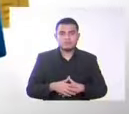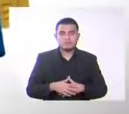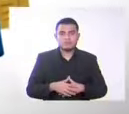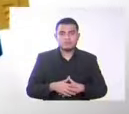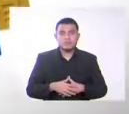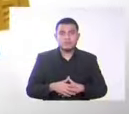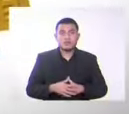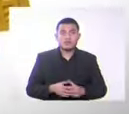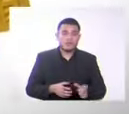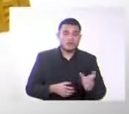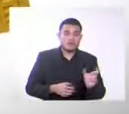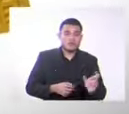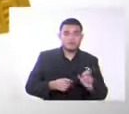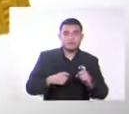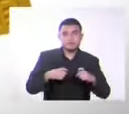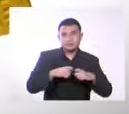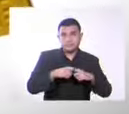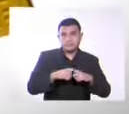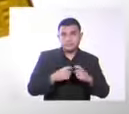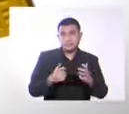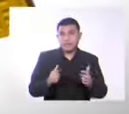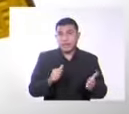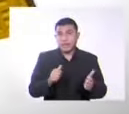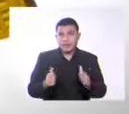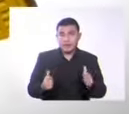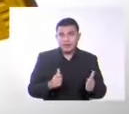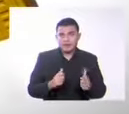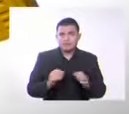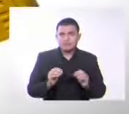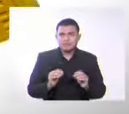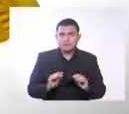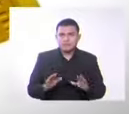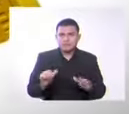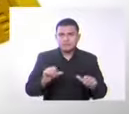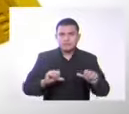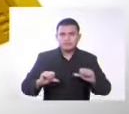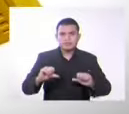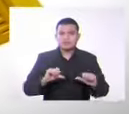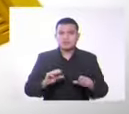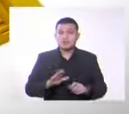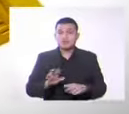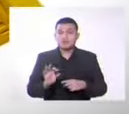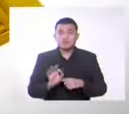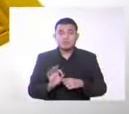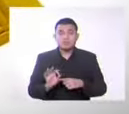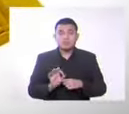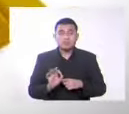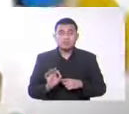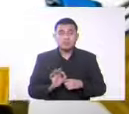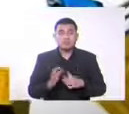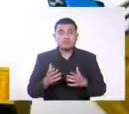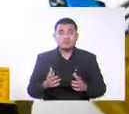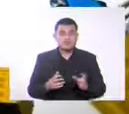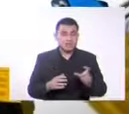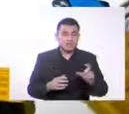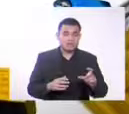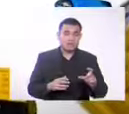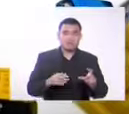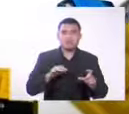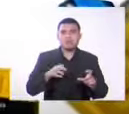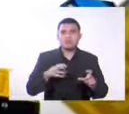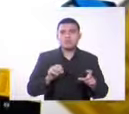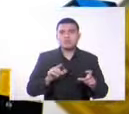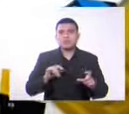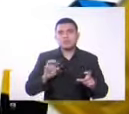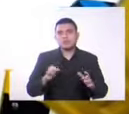Las baterías convencionales dependen de lentas reacciones químicas para su funcionamiento. Las pilas de ion de litio, como las que utilizan